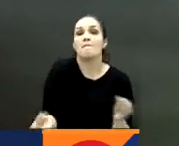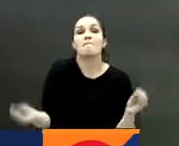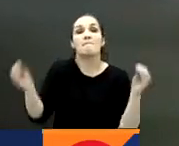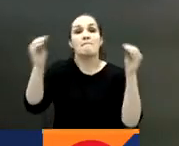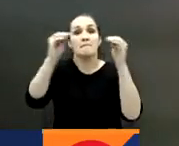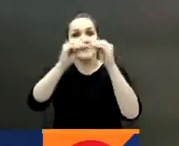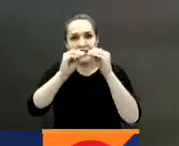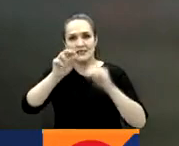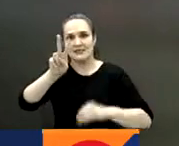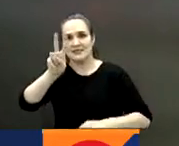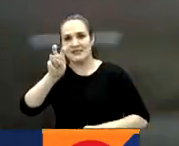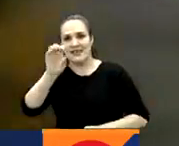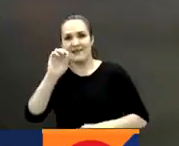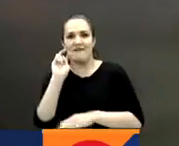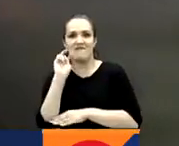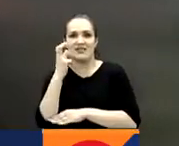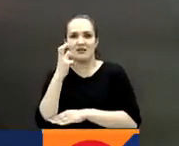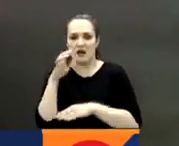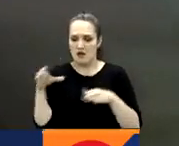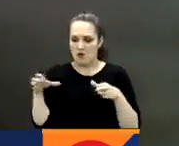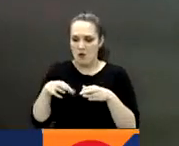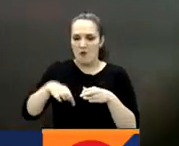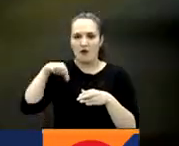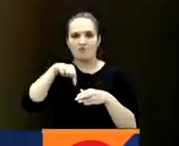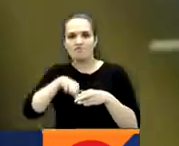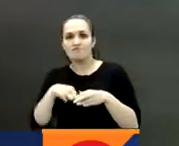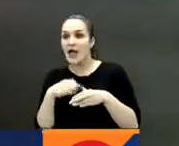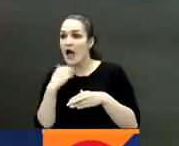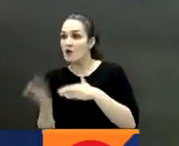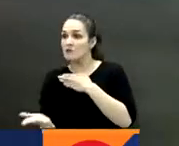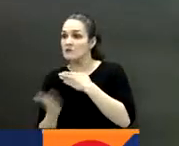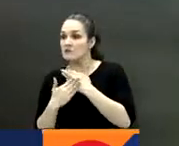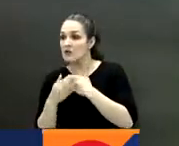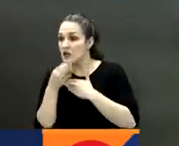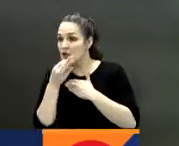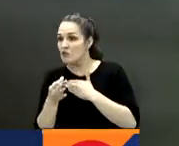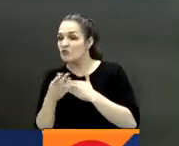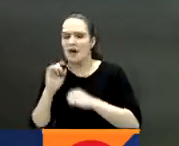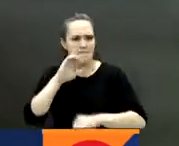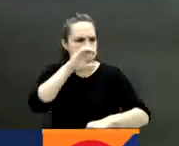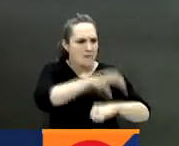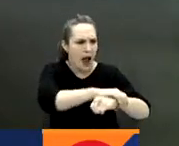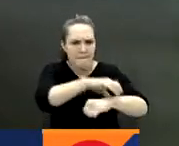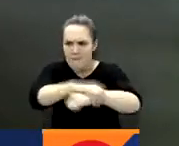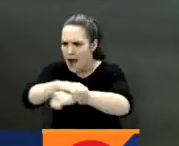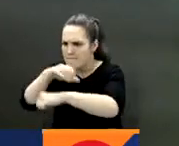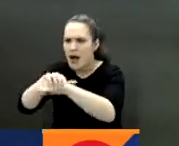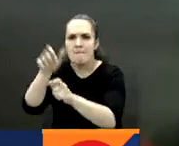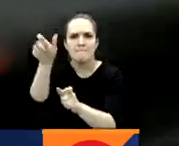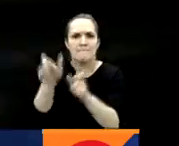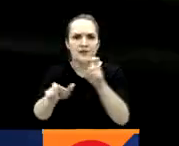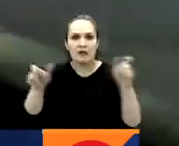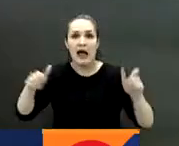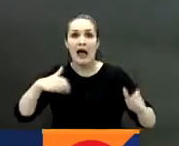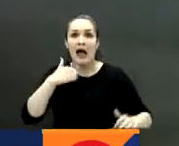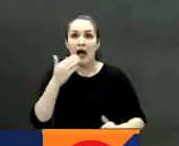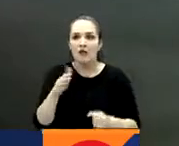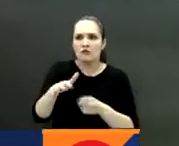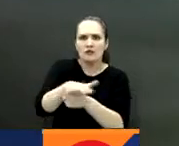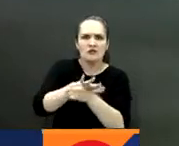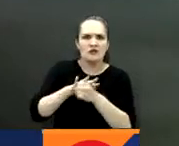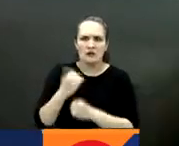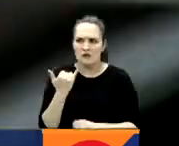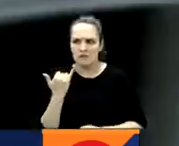de 70 fiscales, quienes se encargarán de hacer efectivas órdenes de captura en los sitios en donde